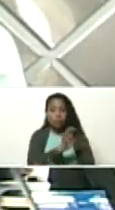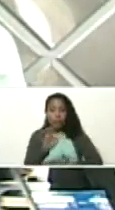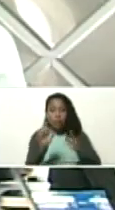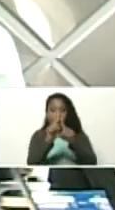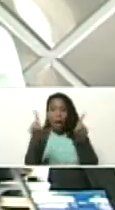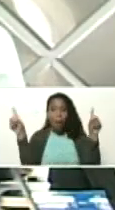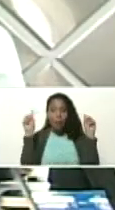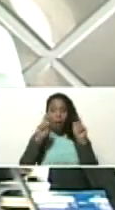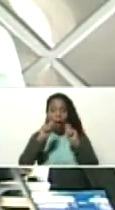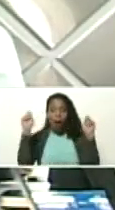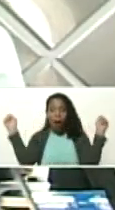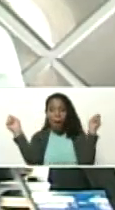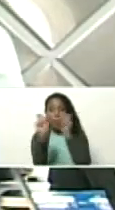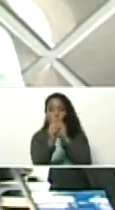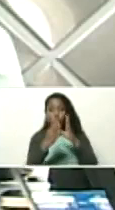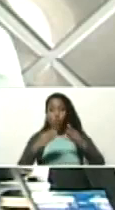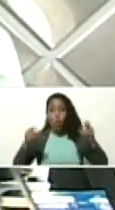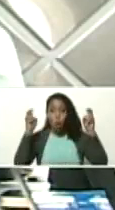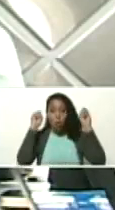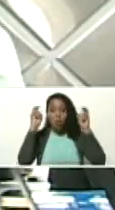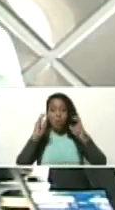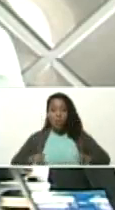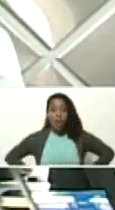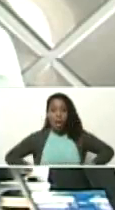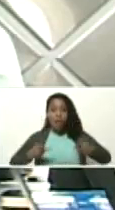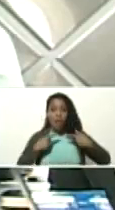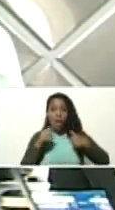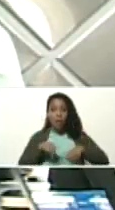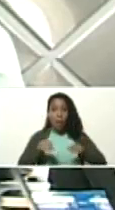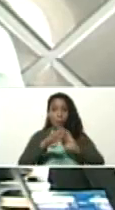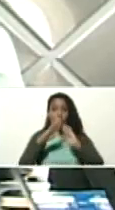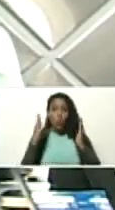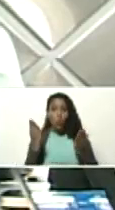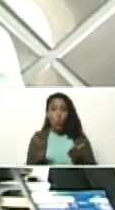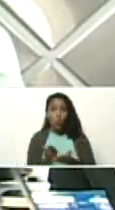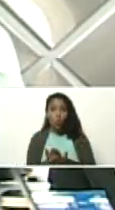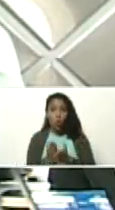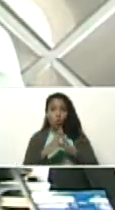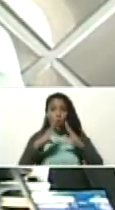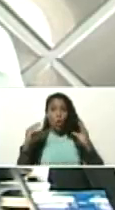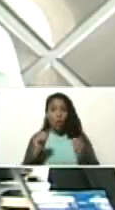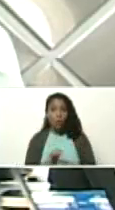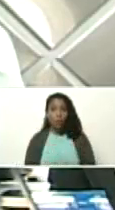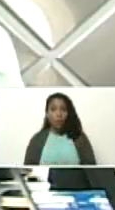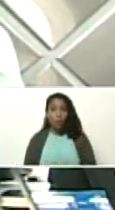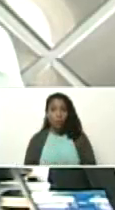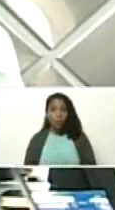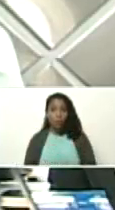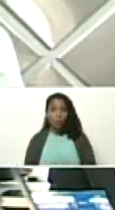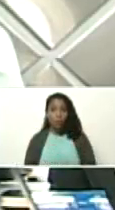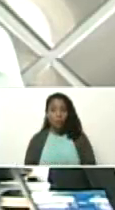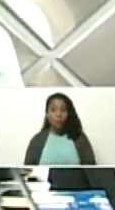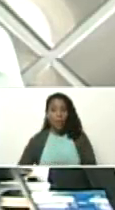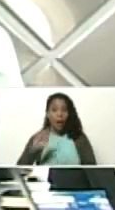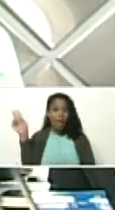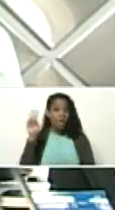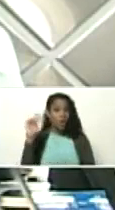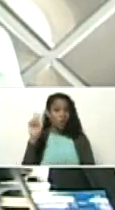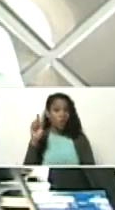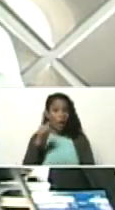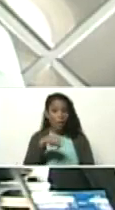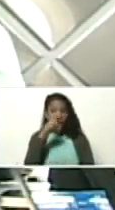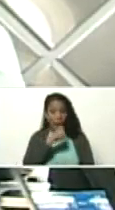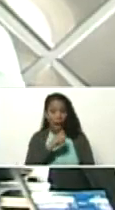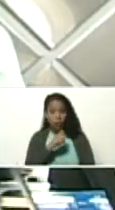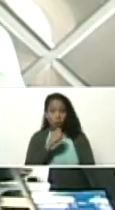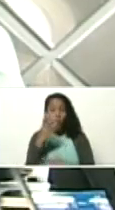que ha cambiado todas las condiciones de vida en el planeta. Todas. Y Venezuela este año ha